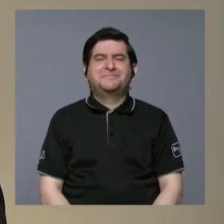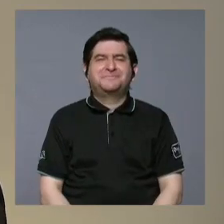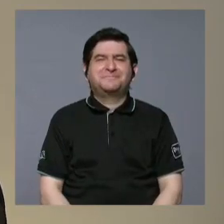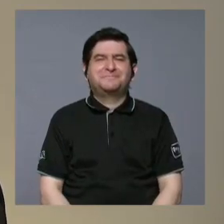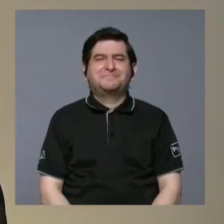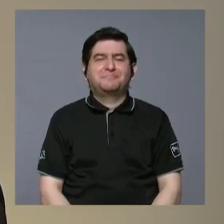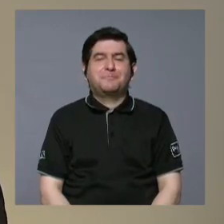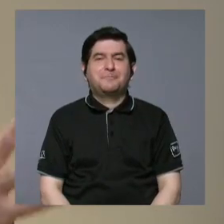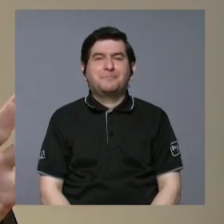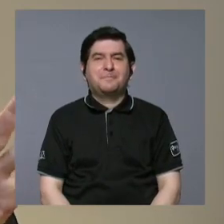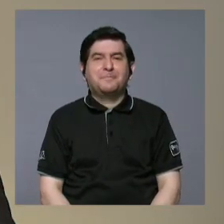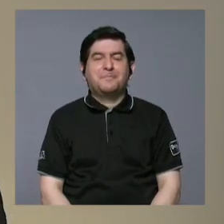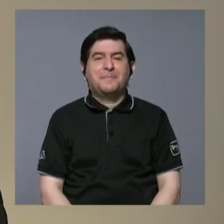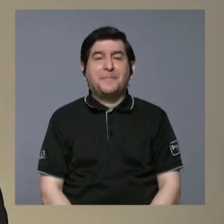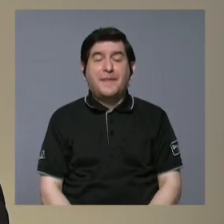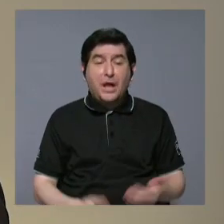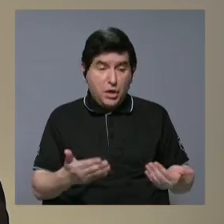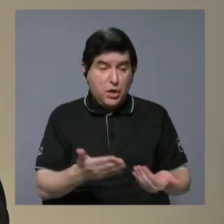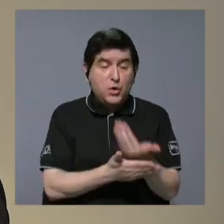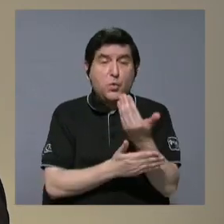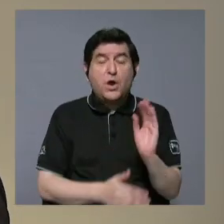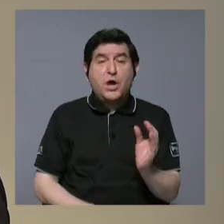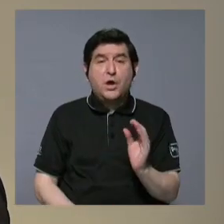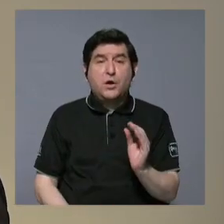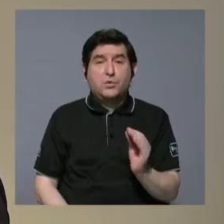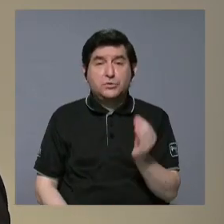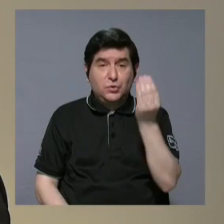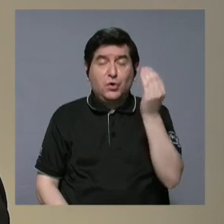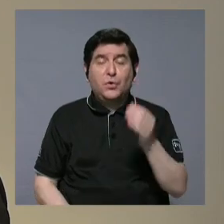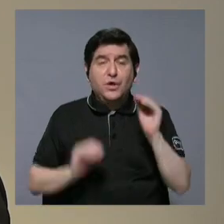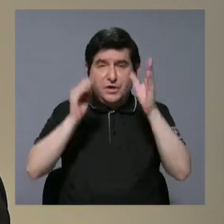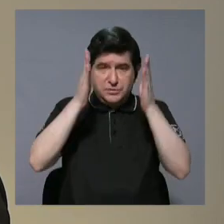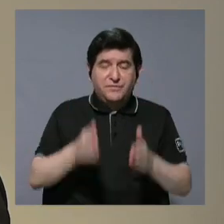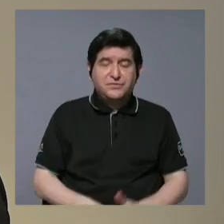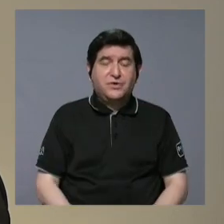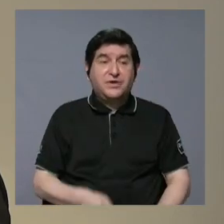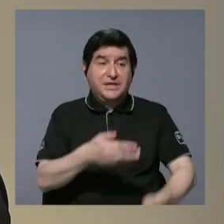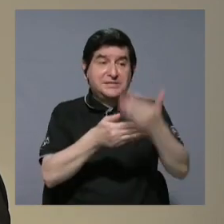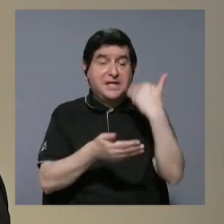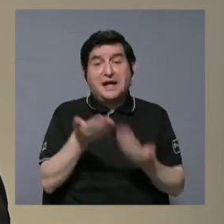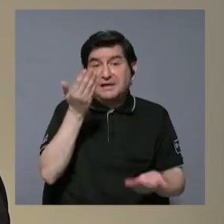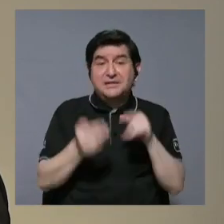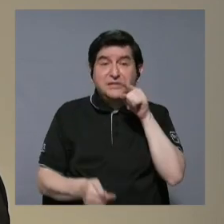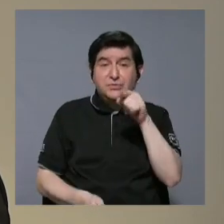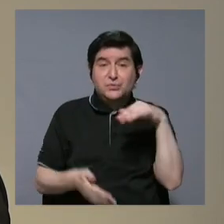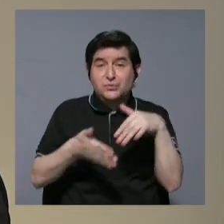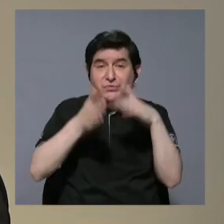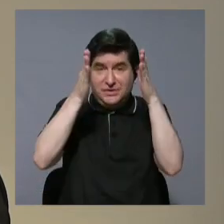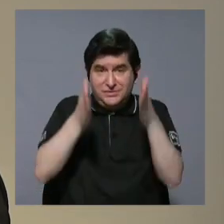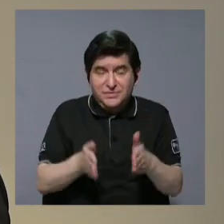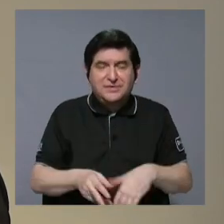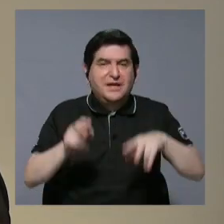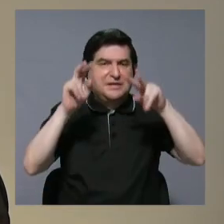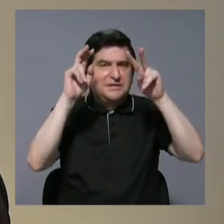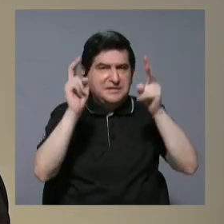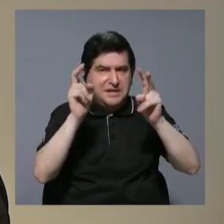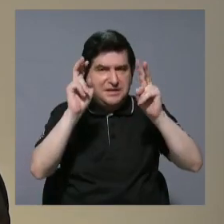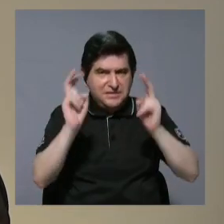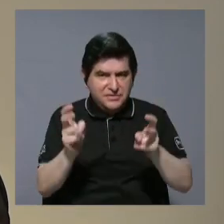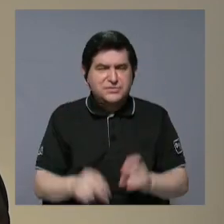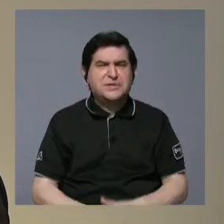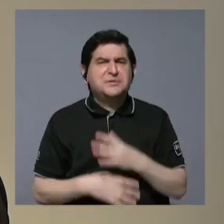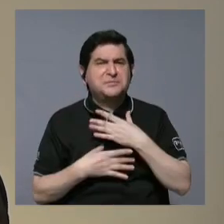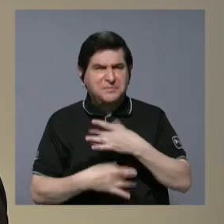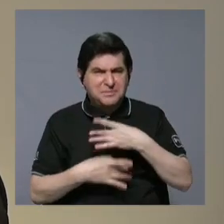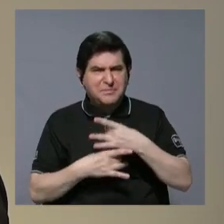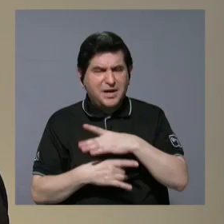esos nuevos profesores que alguna vez fueron alumnos suyos y todo lo demás, ¿estos temas son